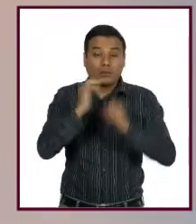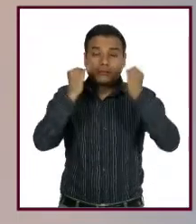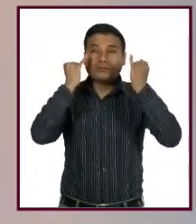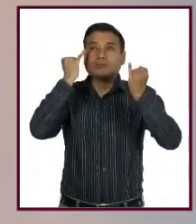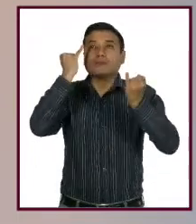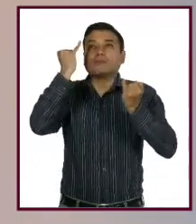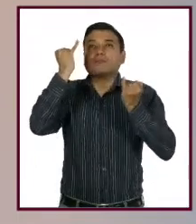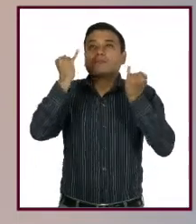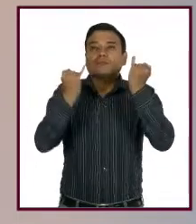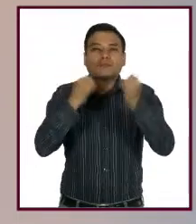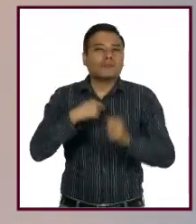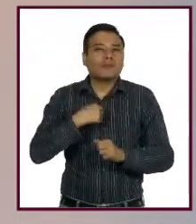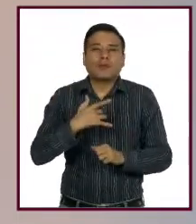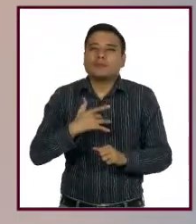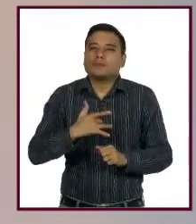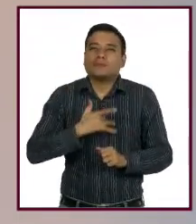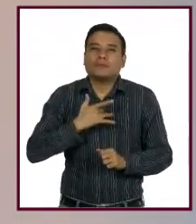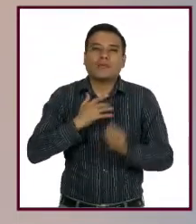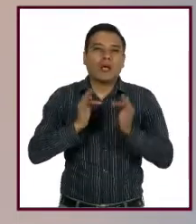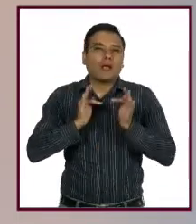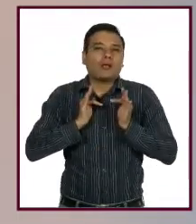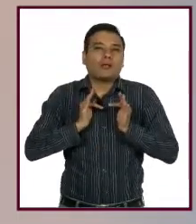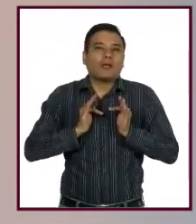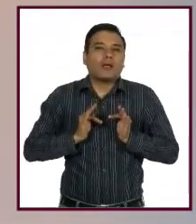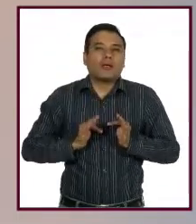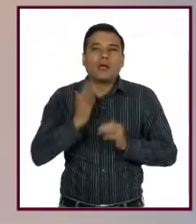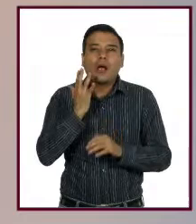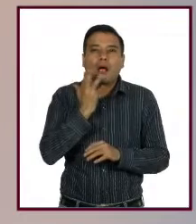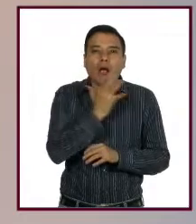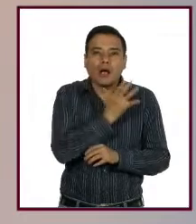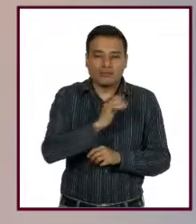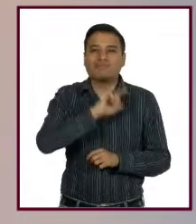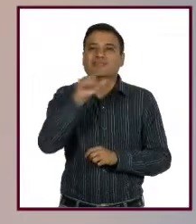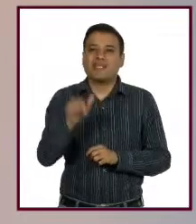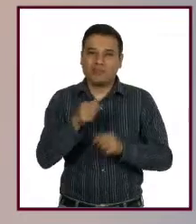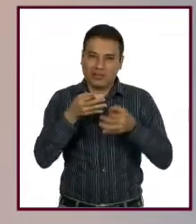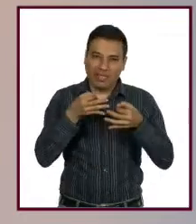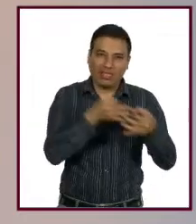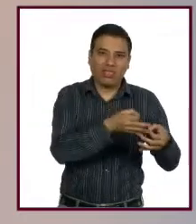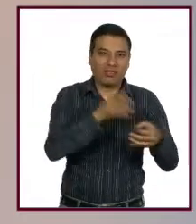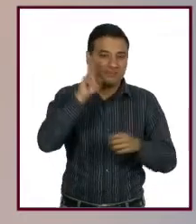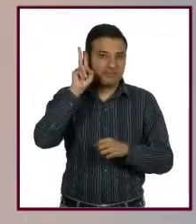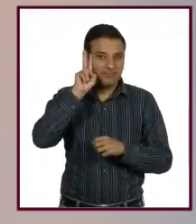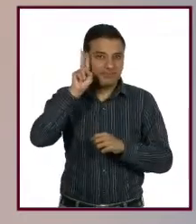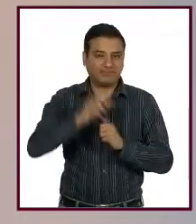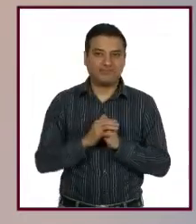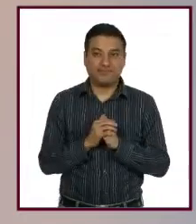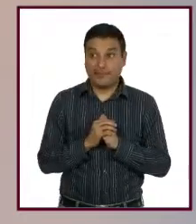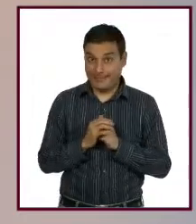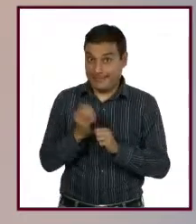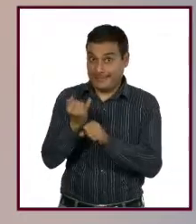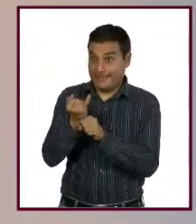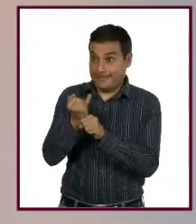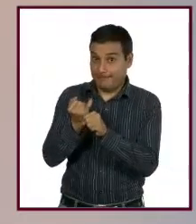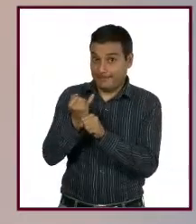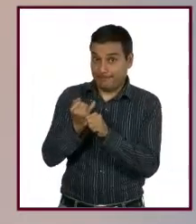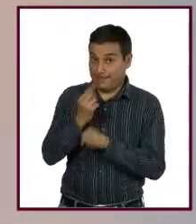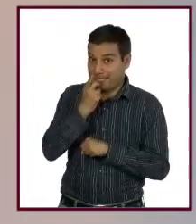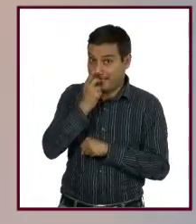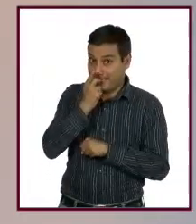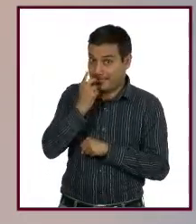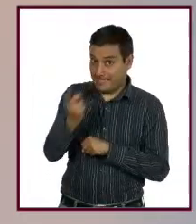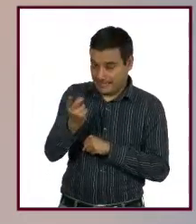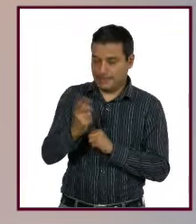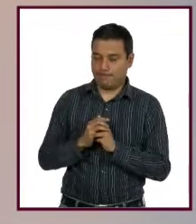genere un alivio, eso pudiera ser un factor de riesgo importante. Hay algunos estudios también que sobre